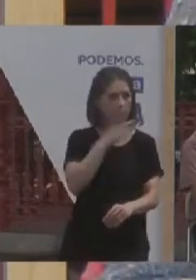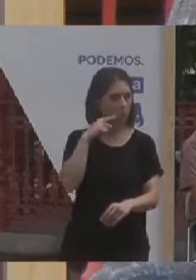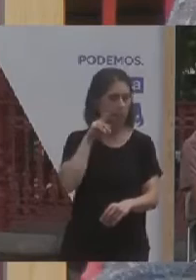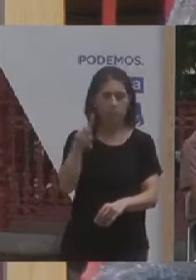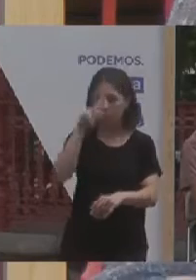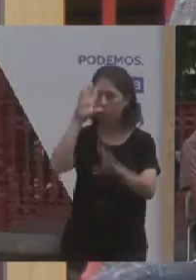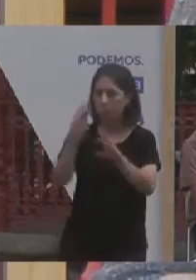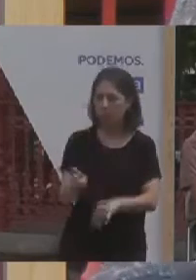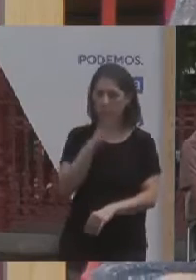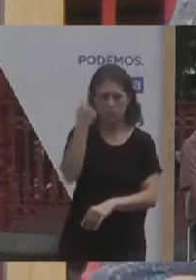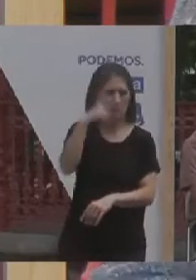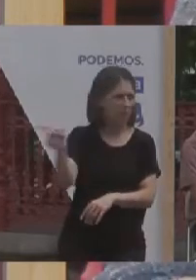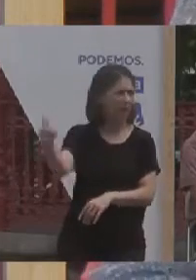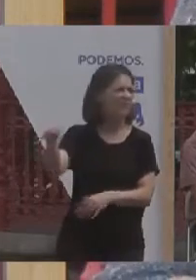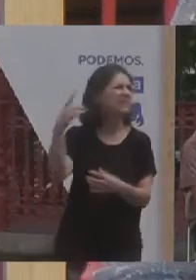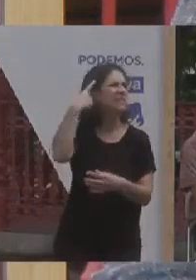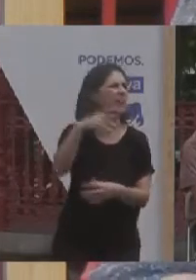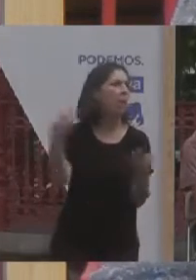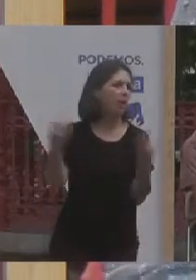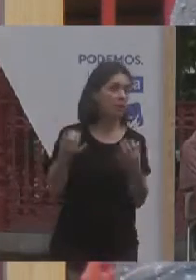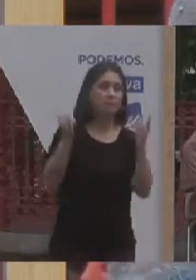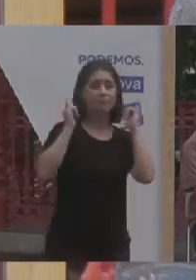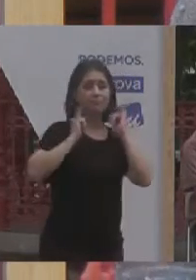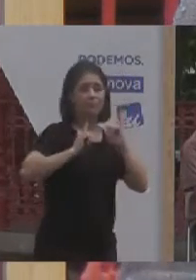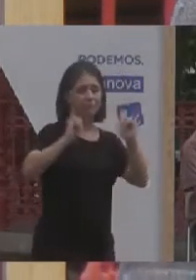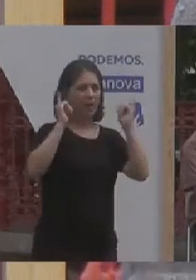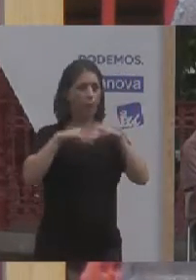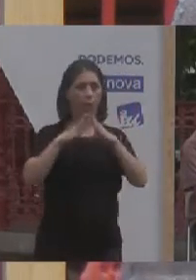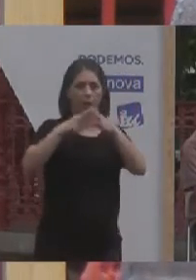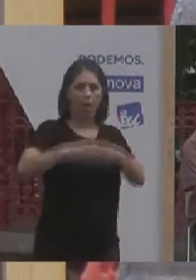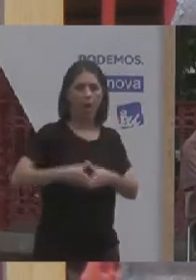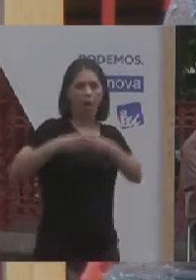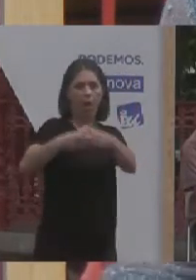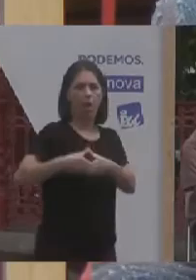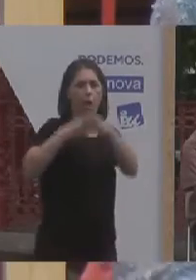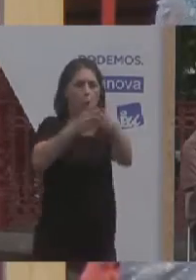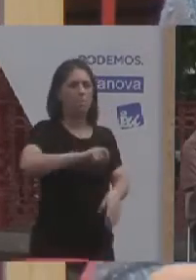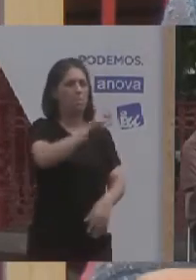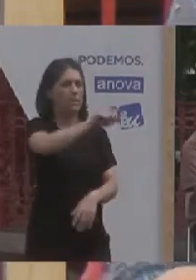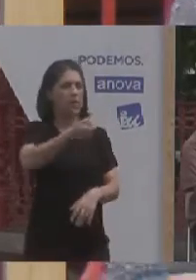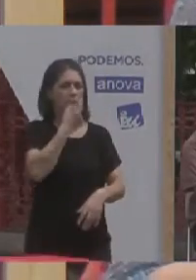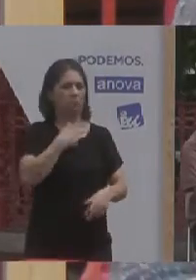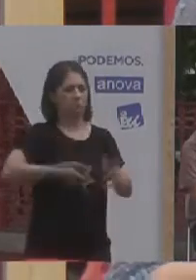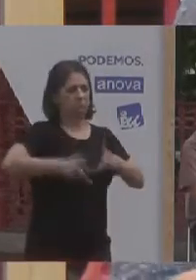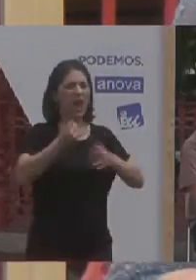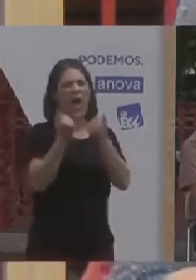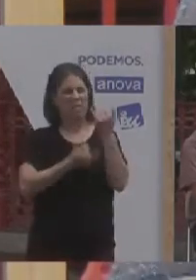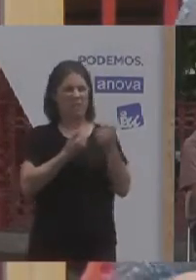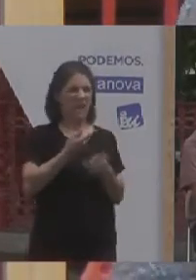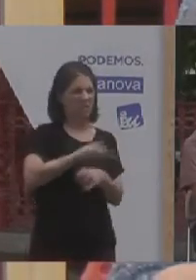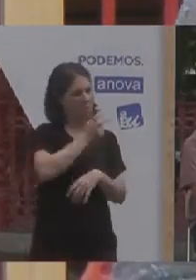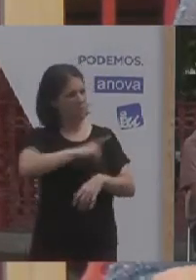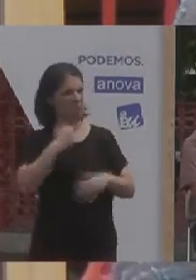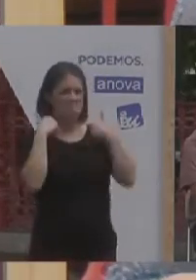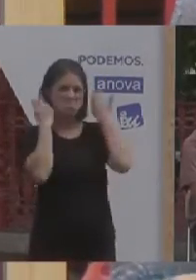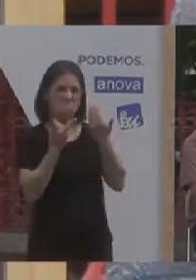sabemos que el do que sabe é de pasear en yates con narcos e pasearse con mafiosos chinos para vender